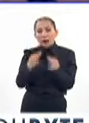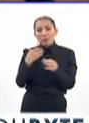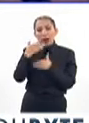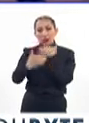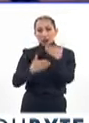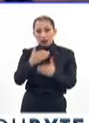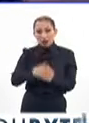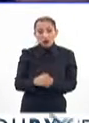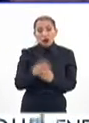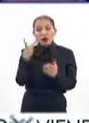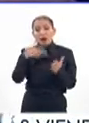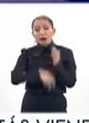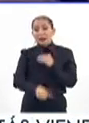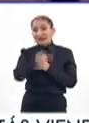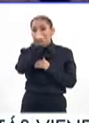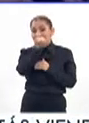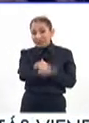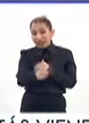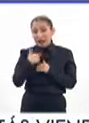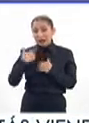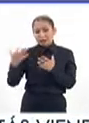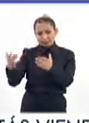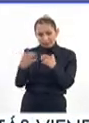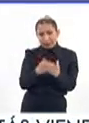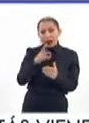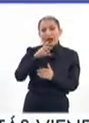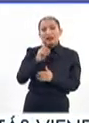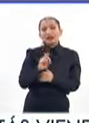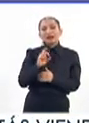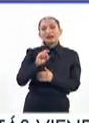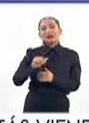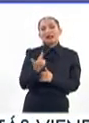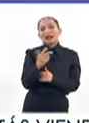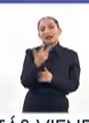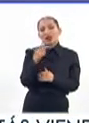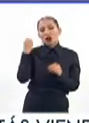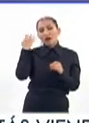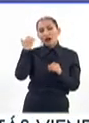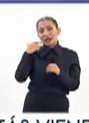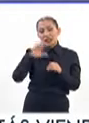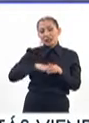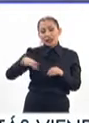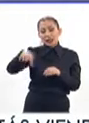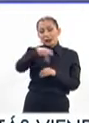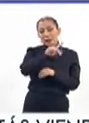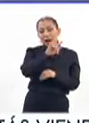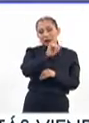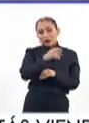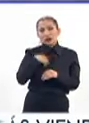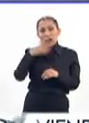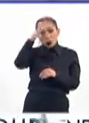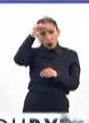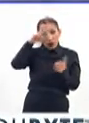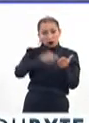el Desarrollo y en 2016 acogió la 13ª reunión de la Conferencia de las Partes del Convenio sobre